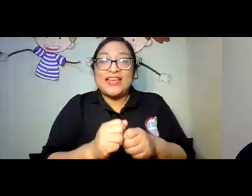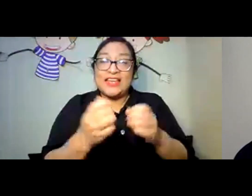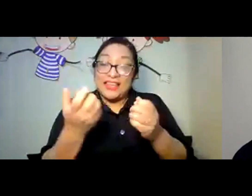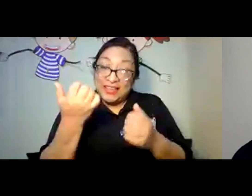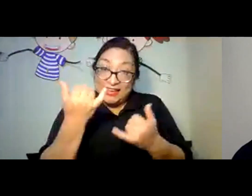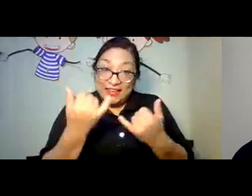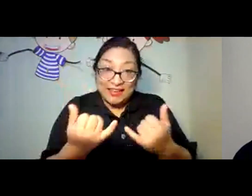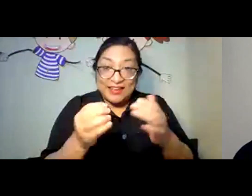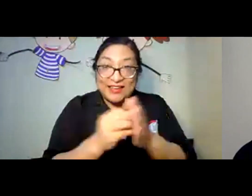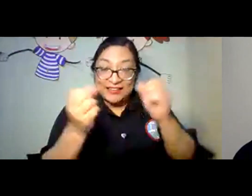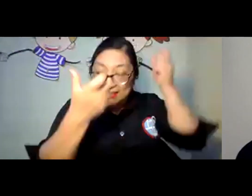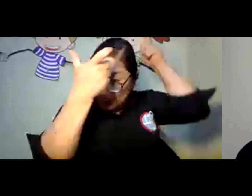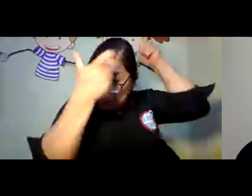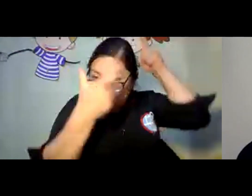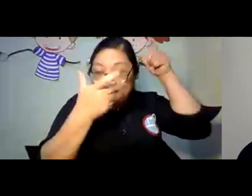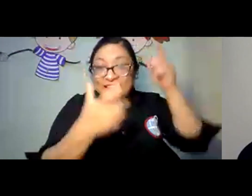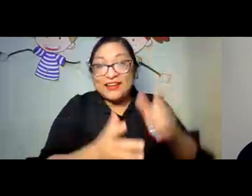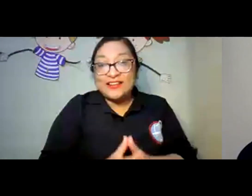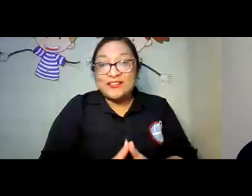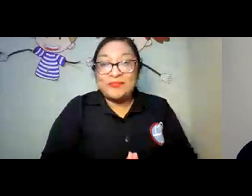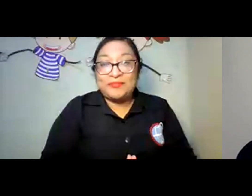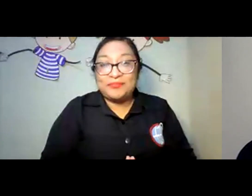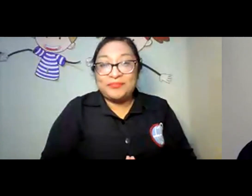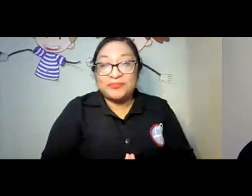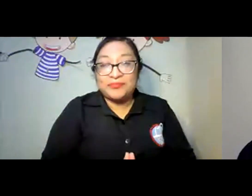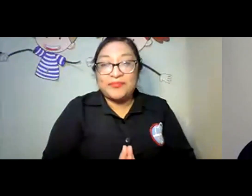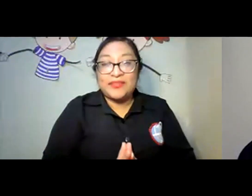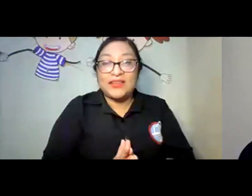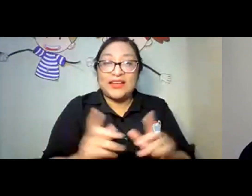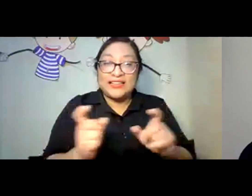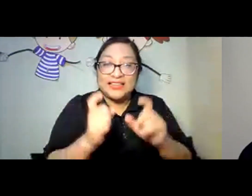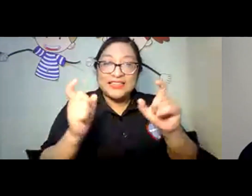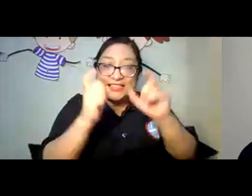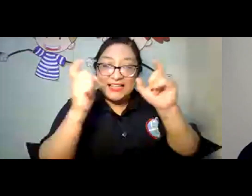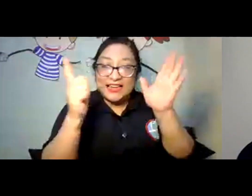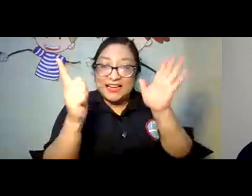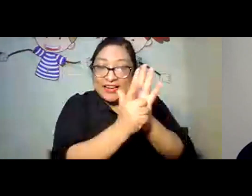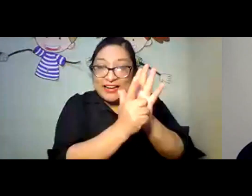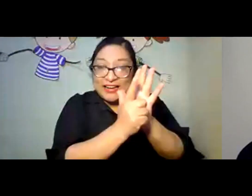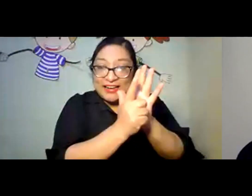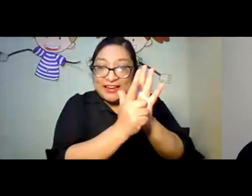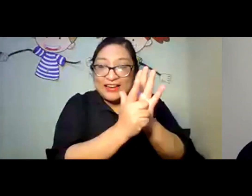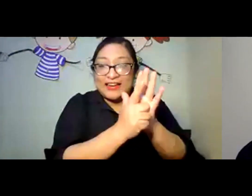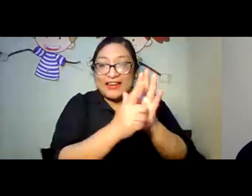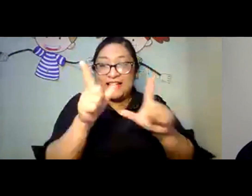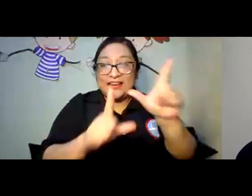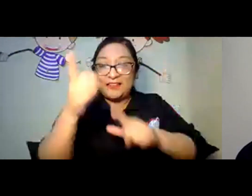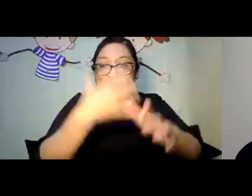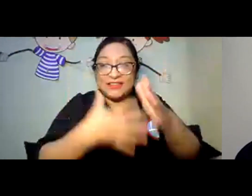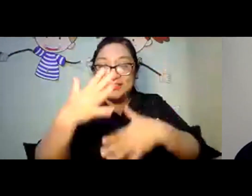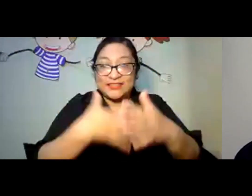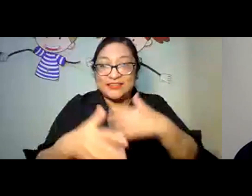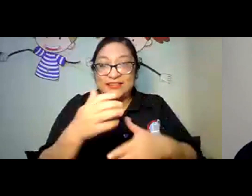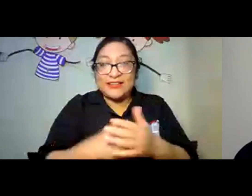doctora honoris causa Elisa Molina Destal, conmemoran la lengua de señas por medio de la Ley de Lengua de